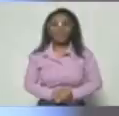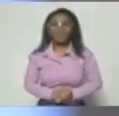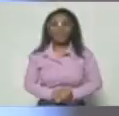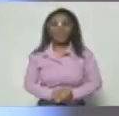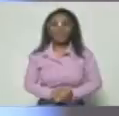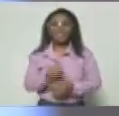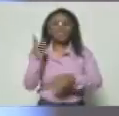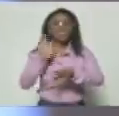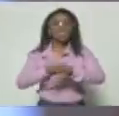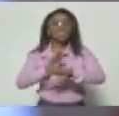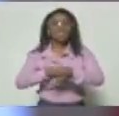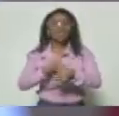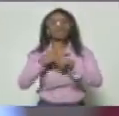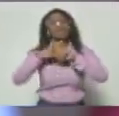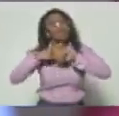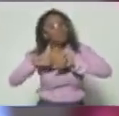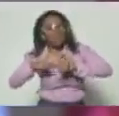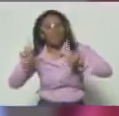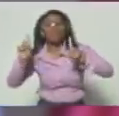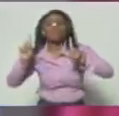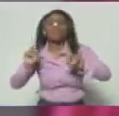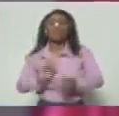Hubiese sido completamente distinto.